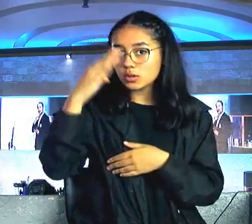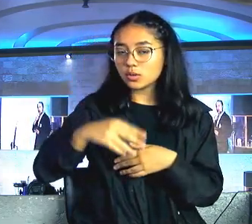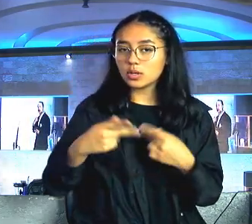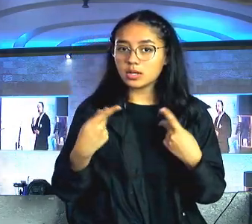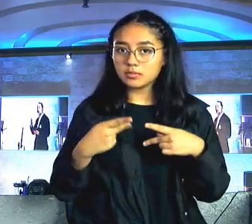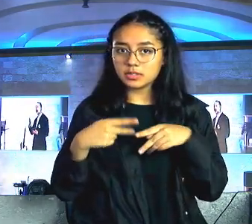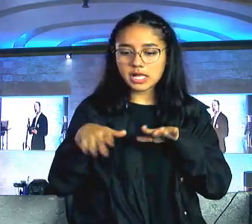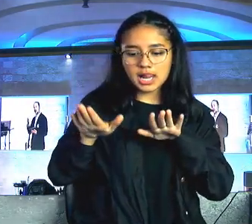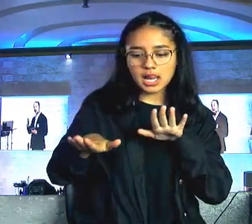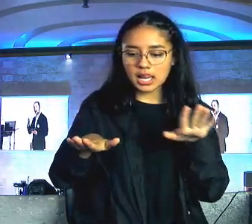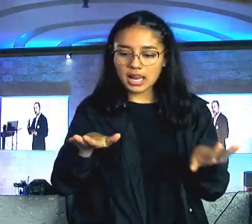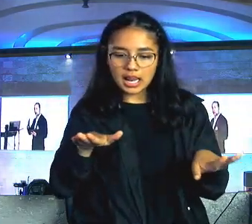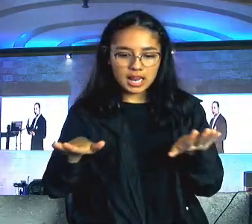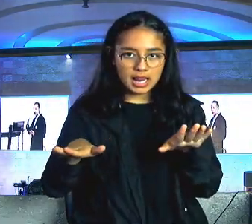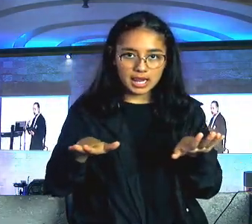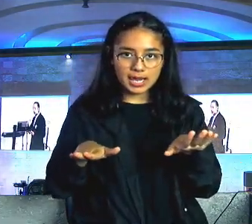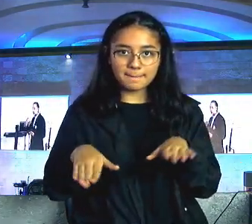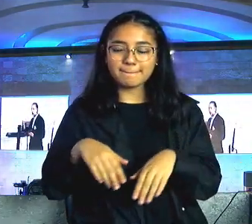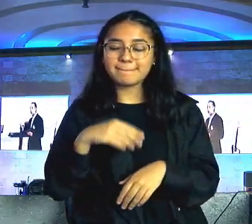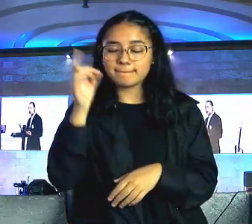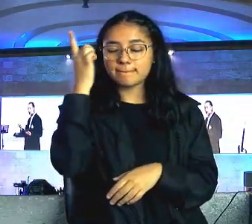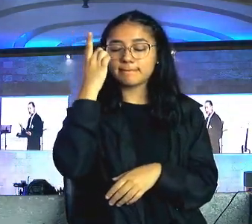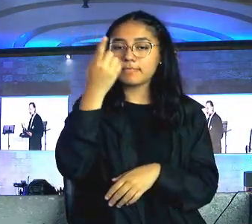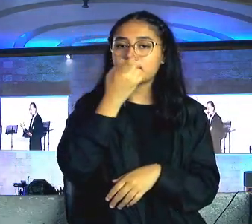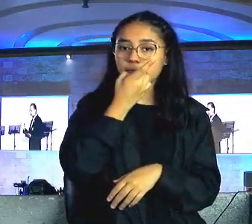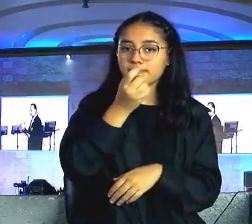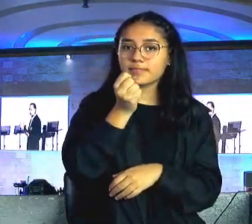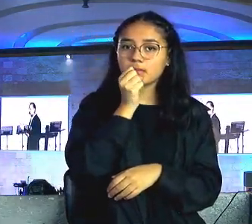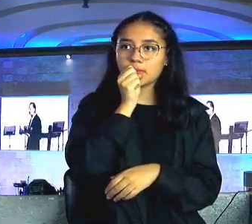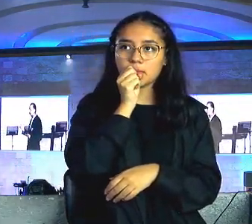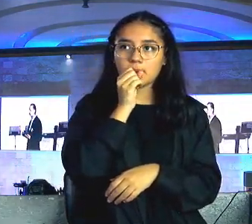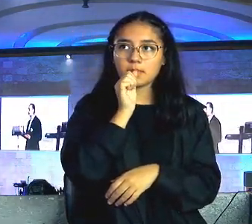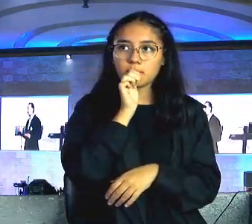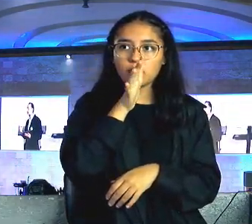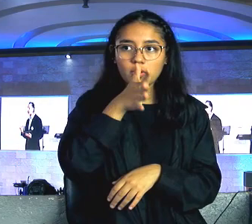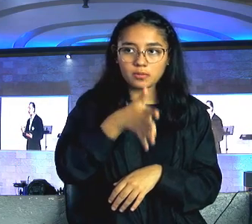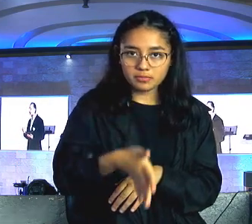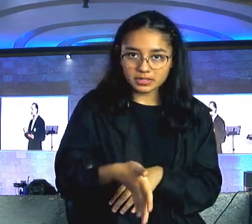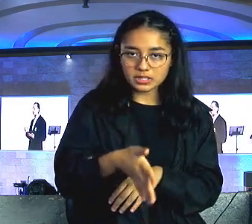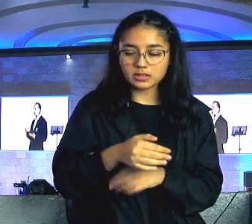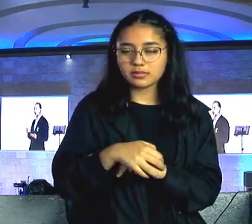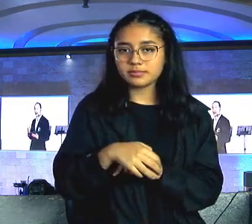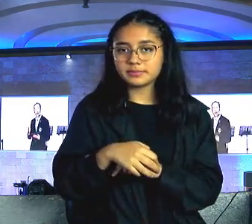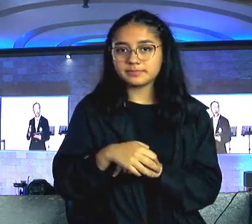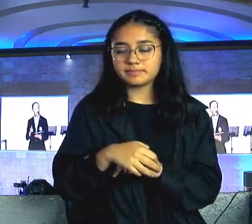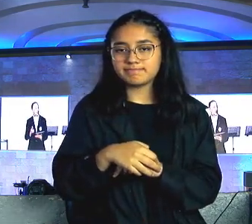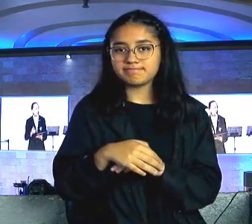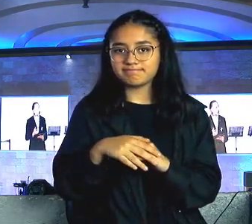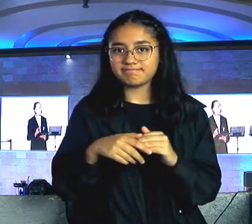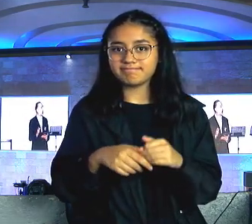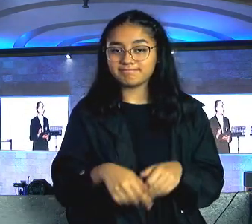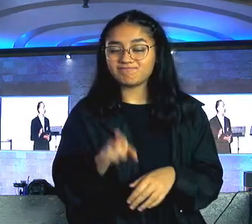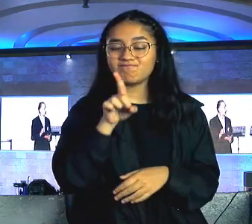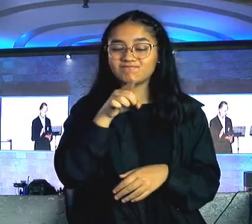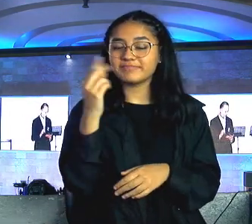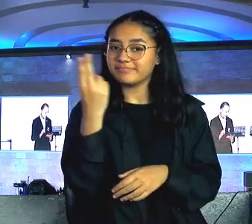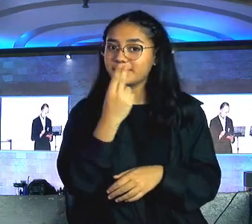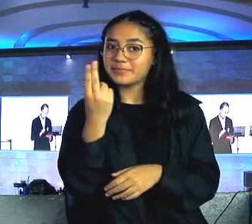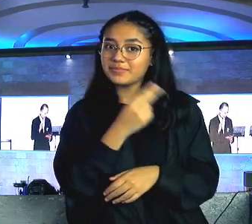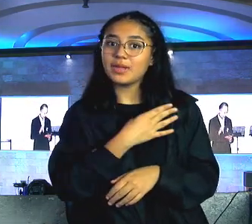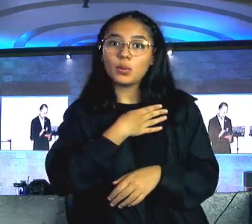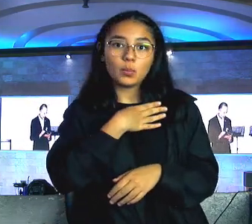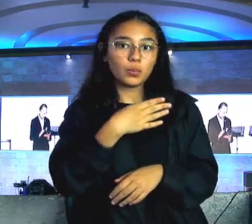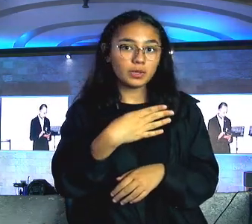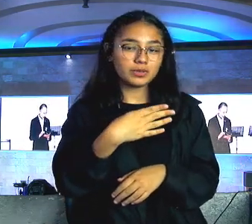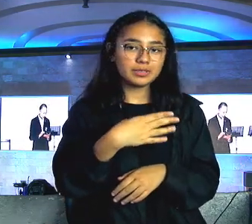¿Qué va a hacer con los tibios? Los va a vomitar. Entonces, pues más te vale ser de los buenos. Si